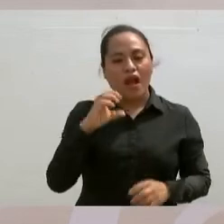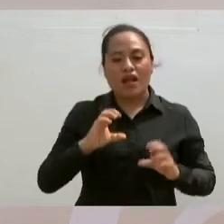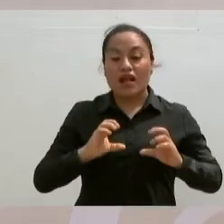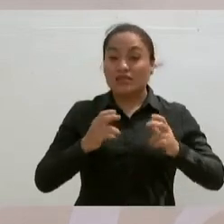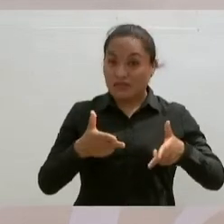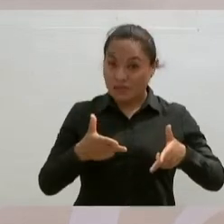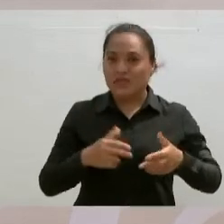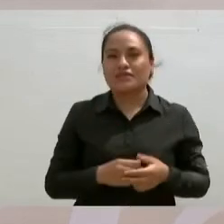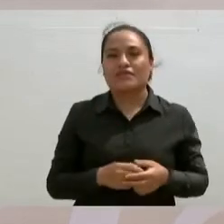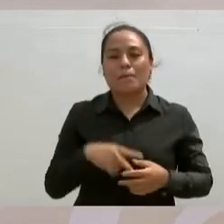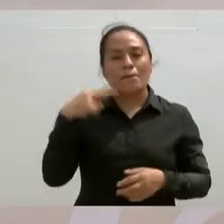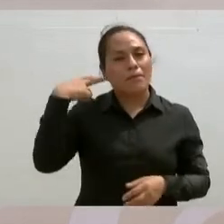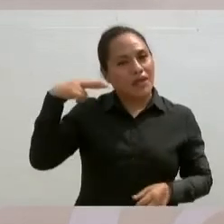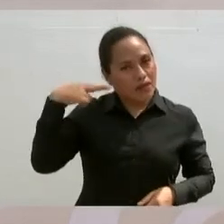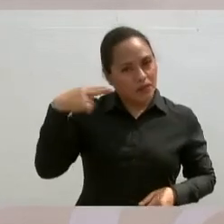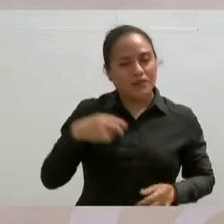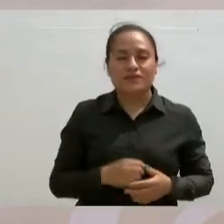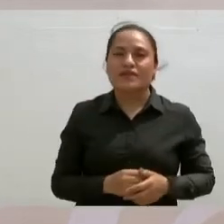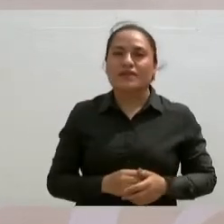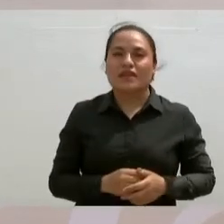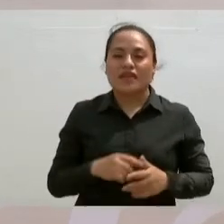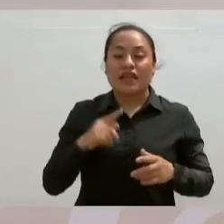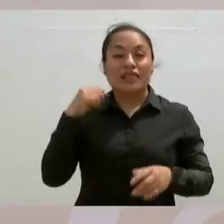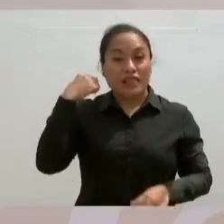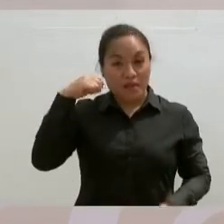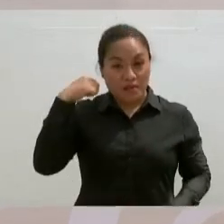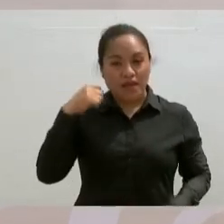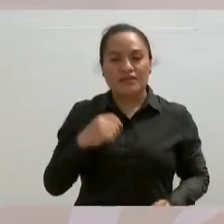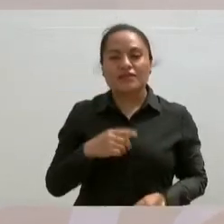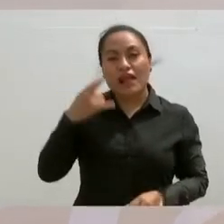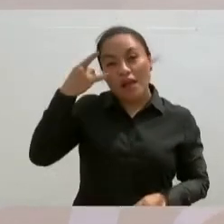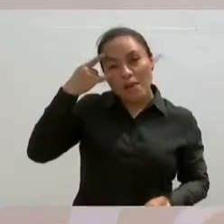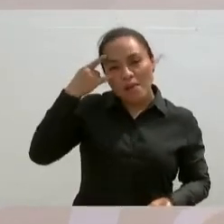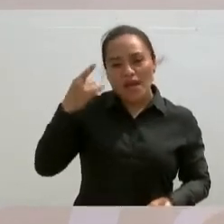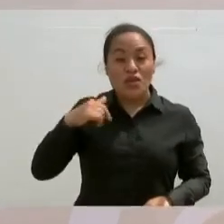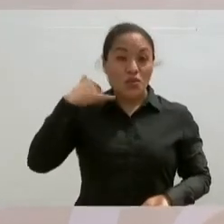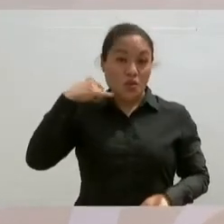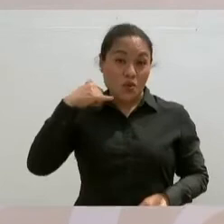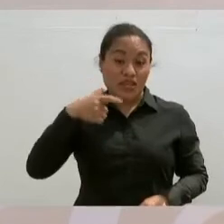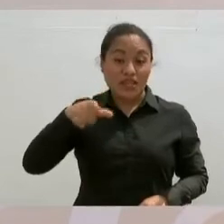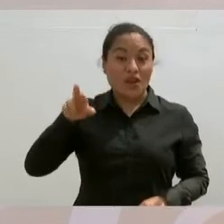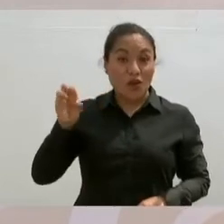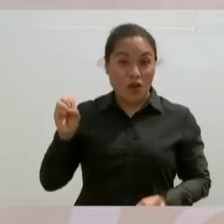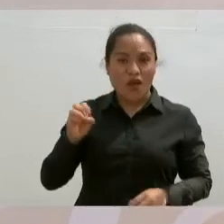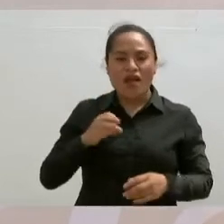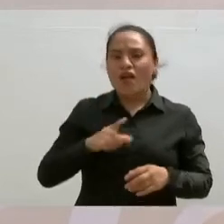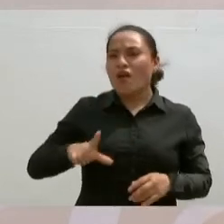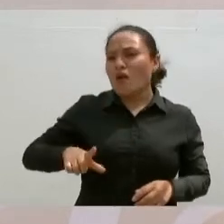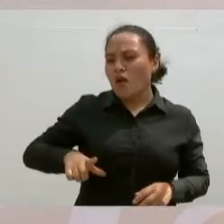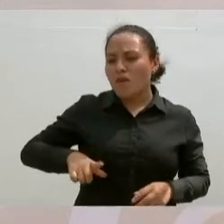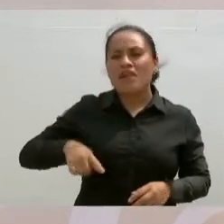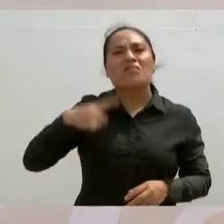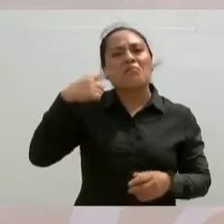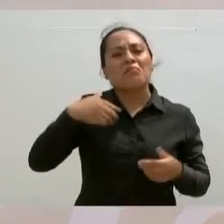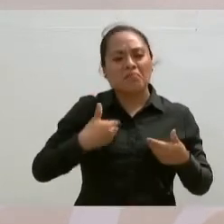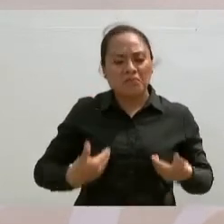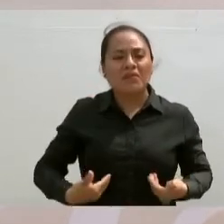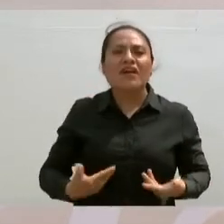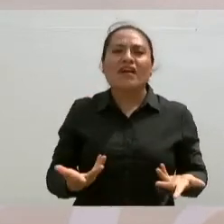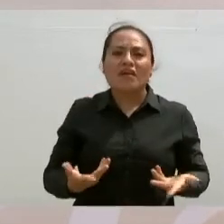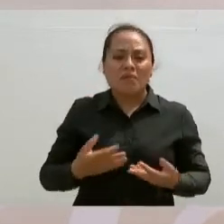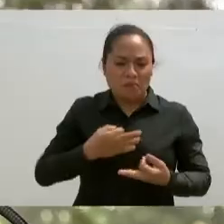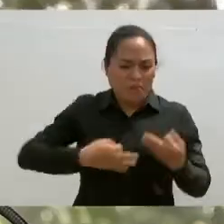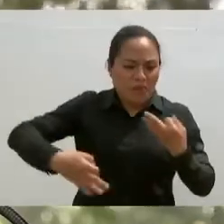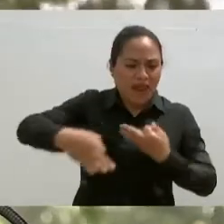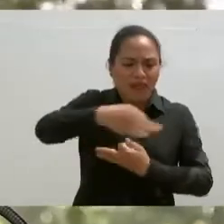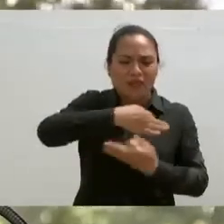Chiapas, a Veracruz, a Tabasco, a Campeche, a Yucatán, a Quintana Roo. Gobierno para